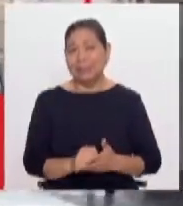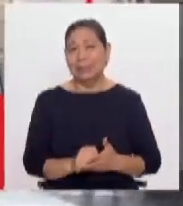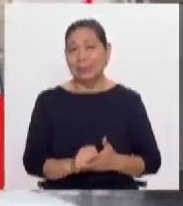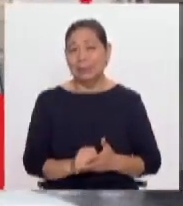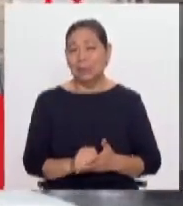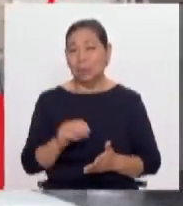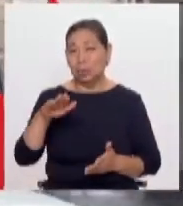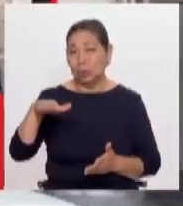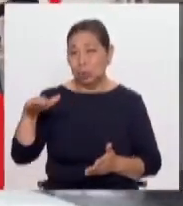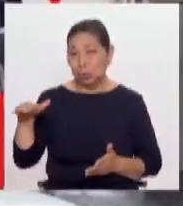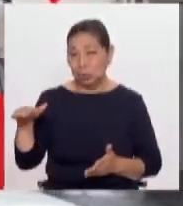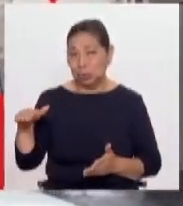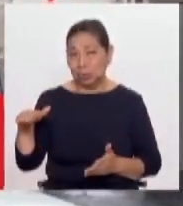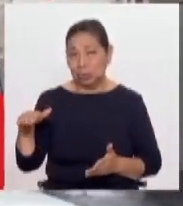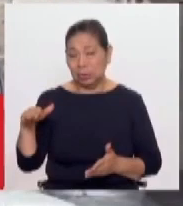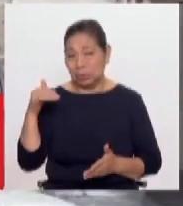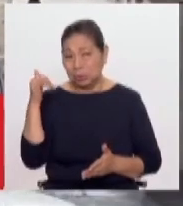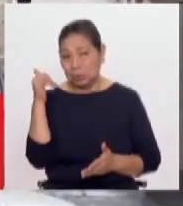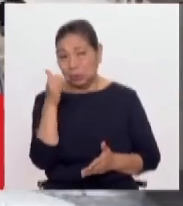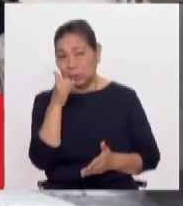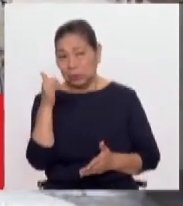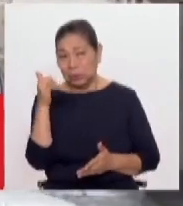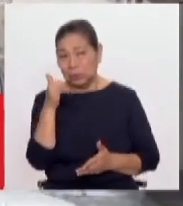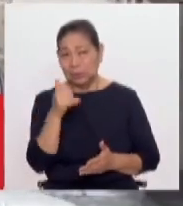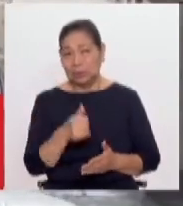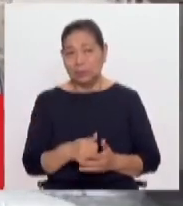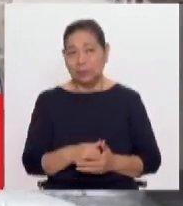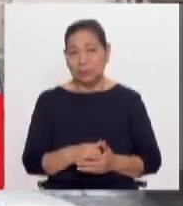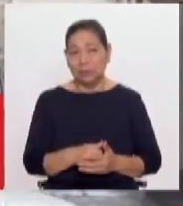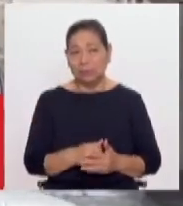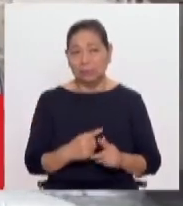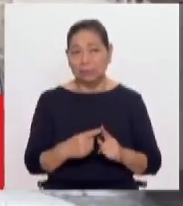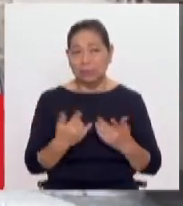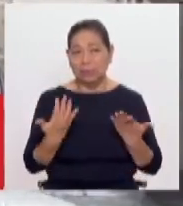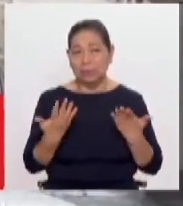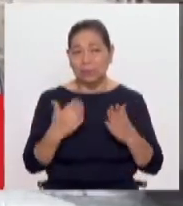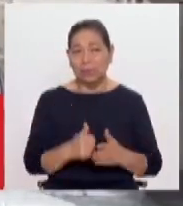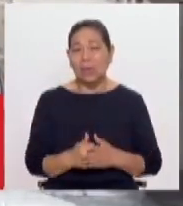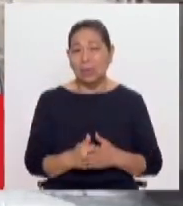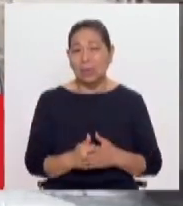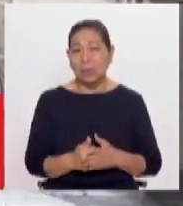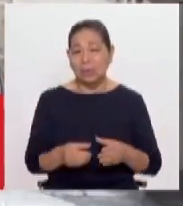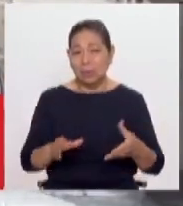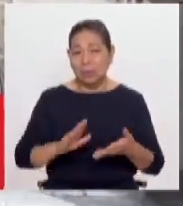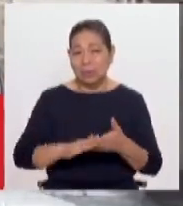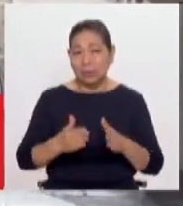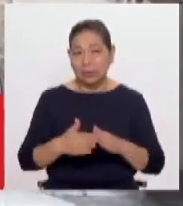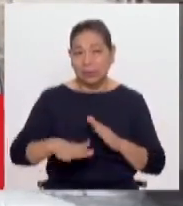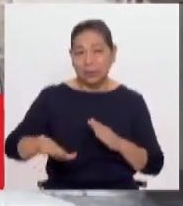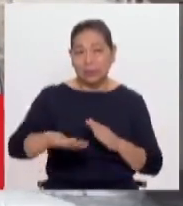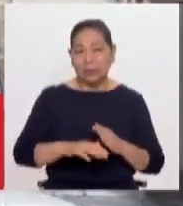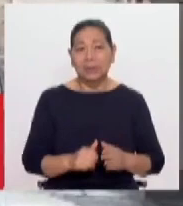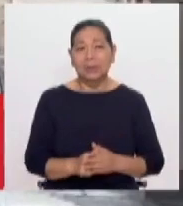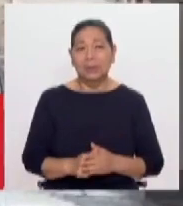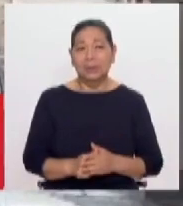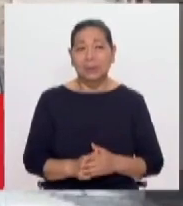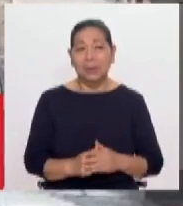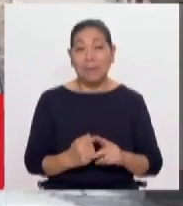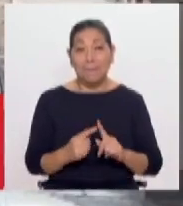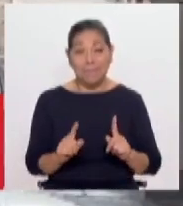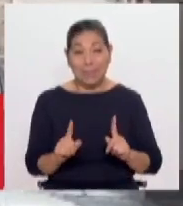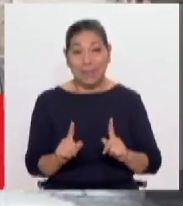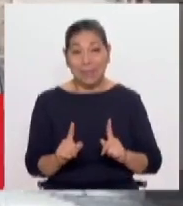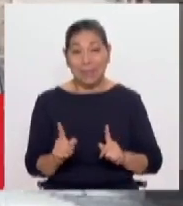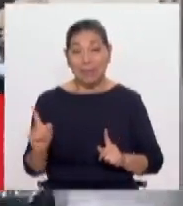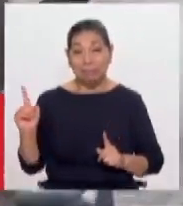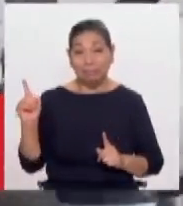de los menores fue registrado por las cámaras del Centro de Control y Operaciones de la comuna del distrito. La rápida acción de